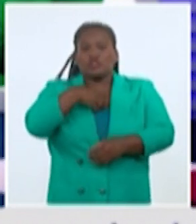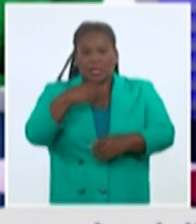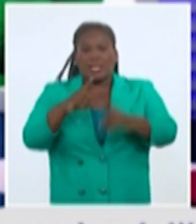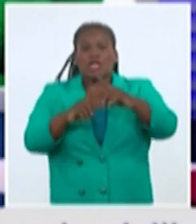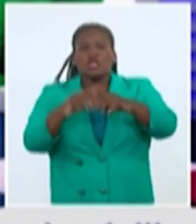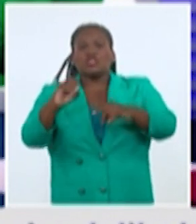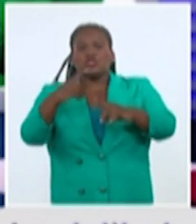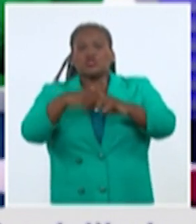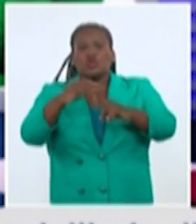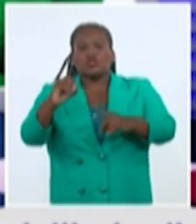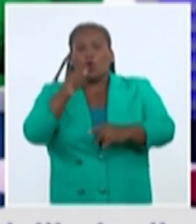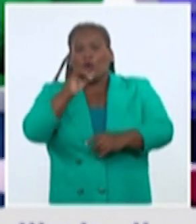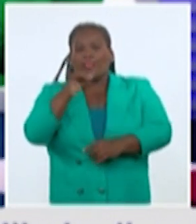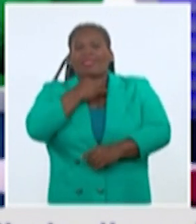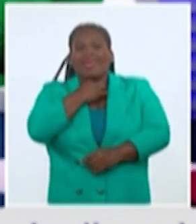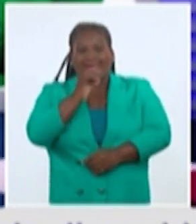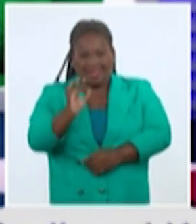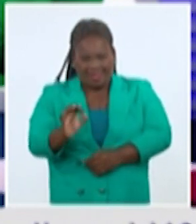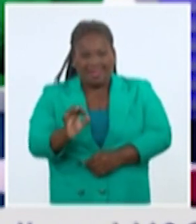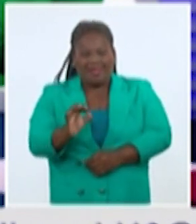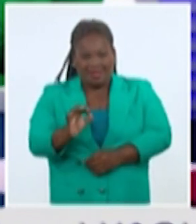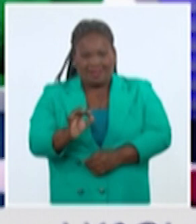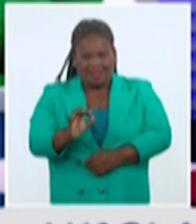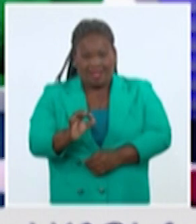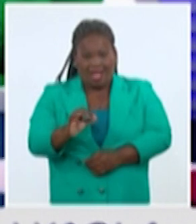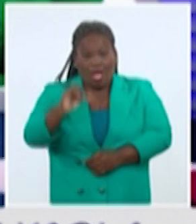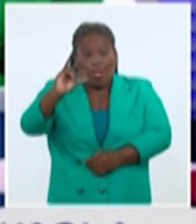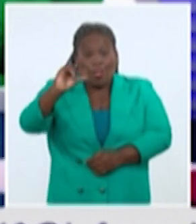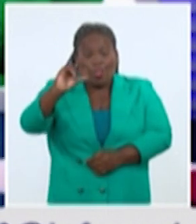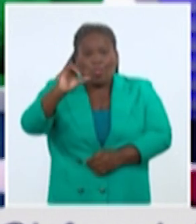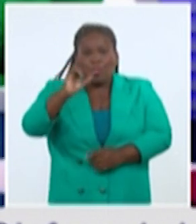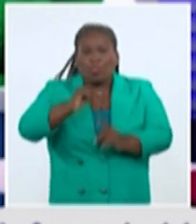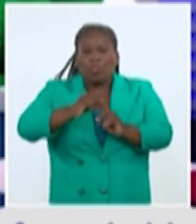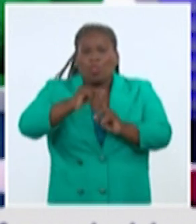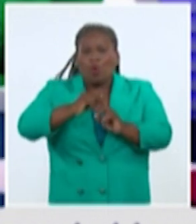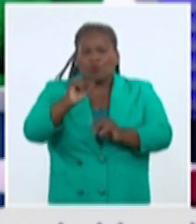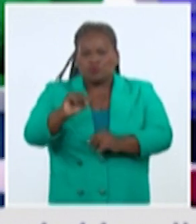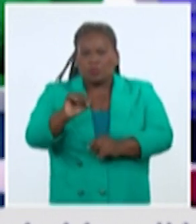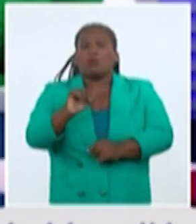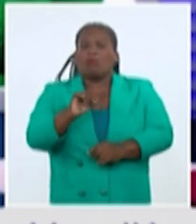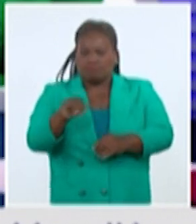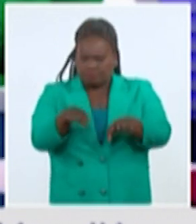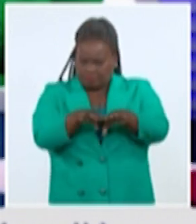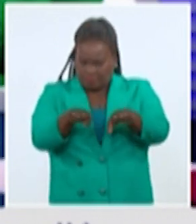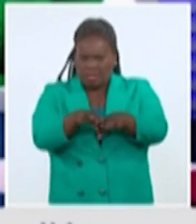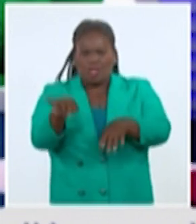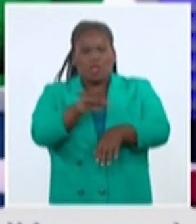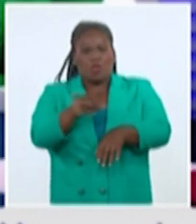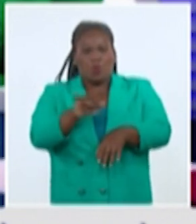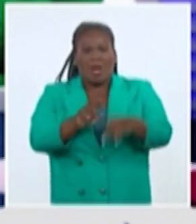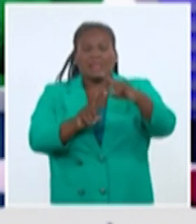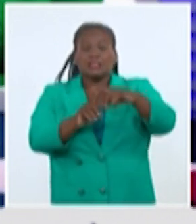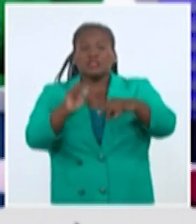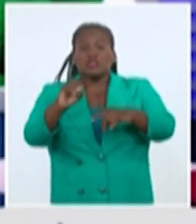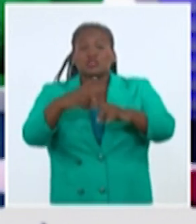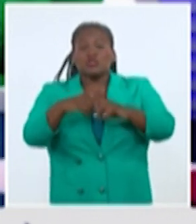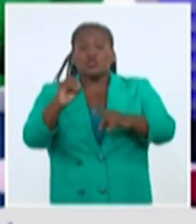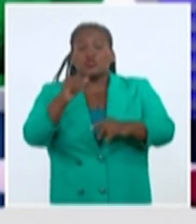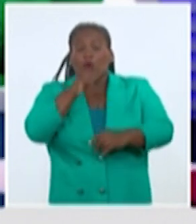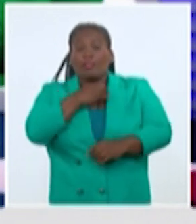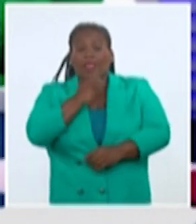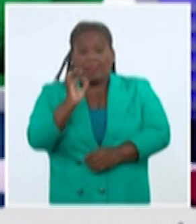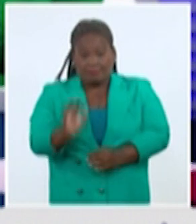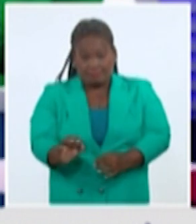vacuna Soberana, o sea, la unidad que contiene la vacuna Soberana, equivalen a lo que serían las dosis que administramos con